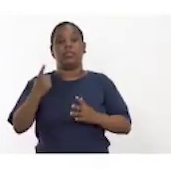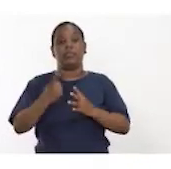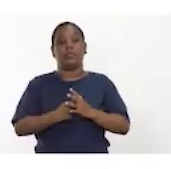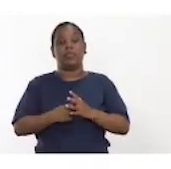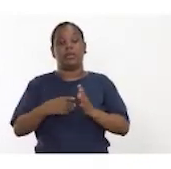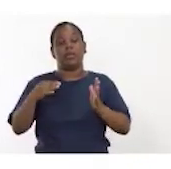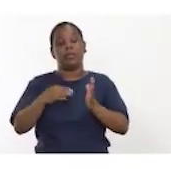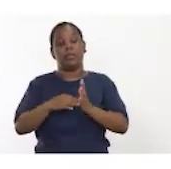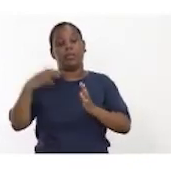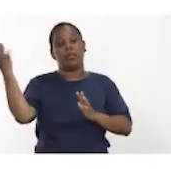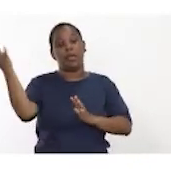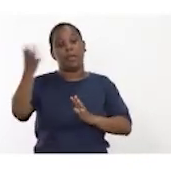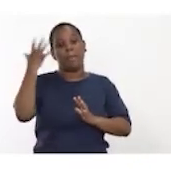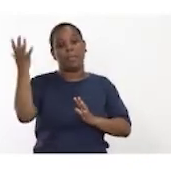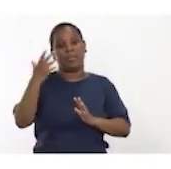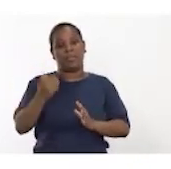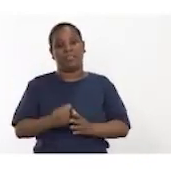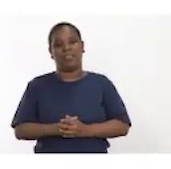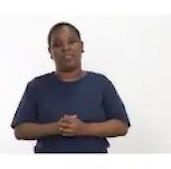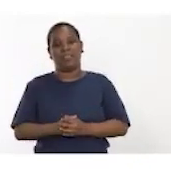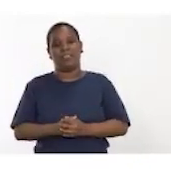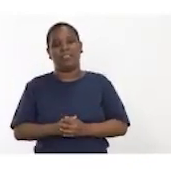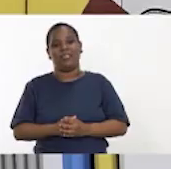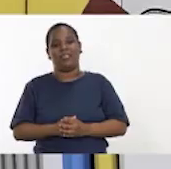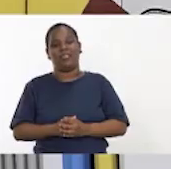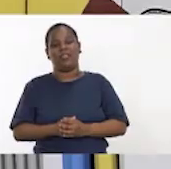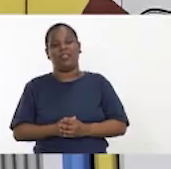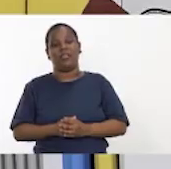y para el medio ambiente.